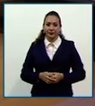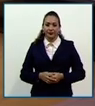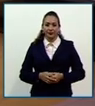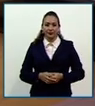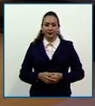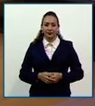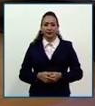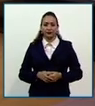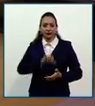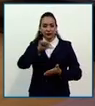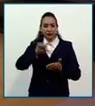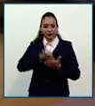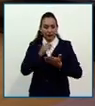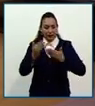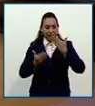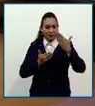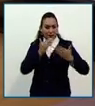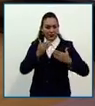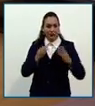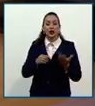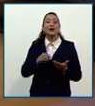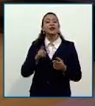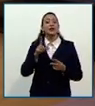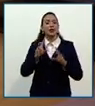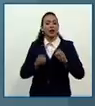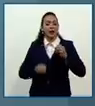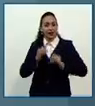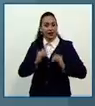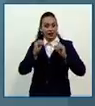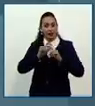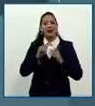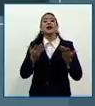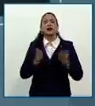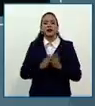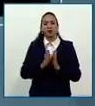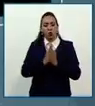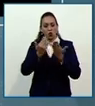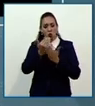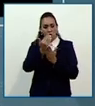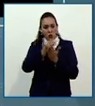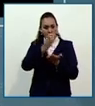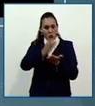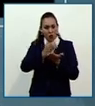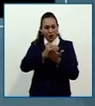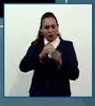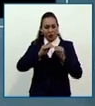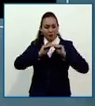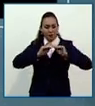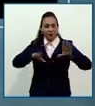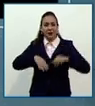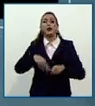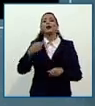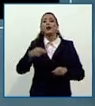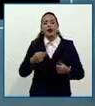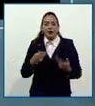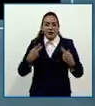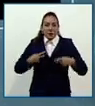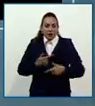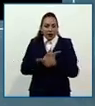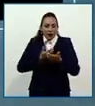El Centro de Estudios Constitucionales de la Suprema Corte publicó el cuaderno de jurisprudencia sobre libertad de expresión y medios de